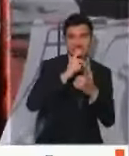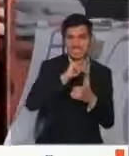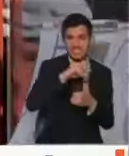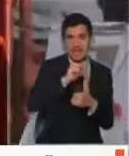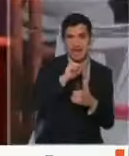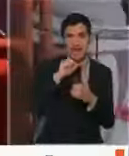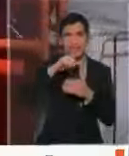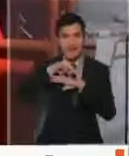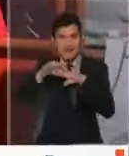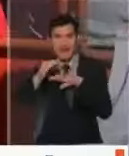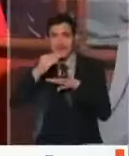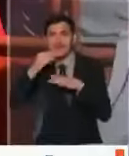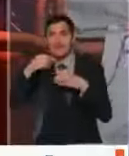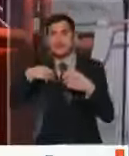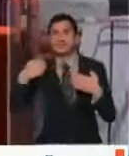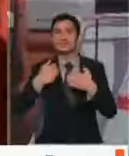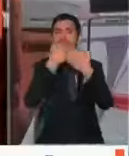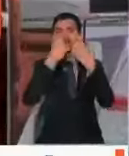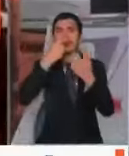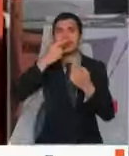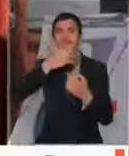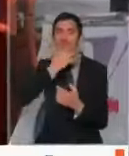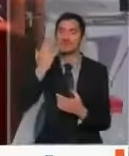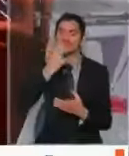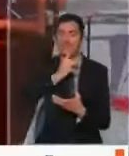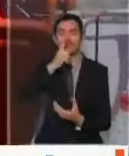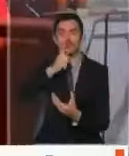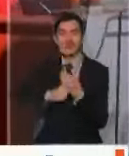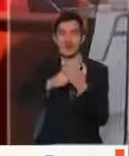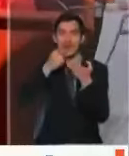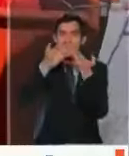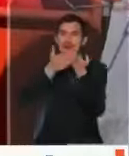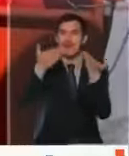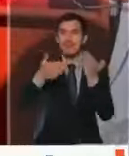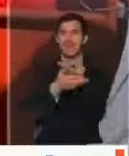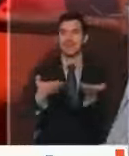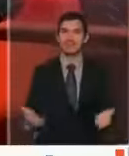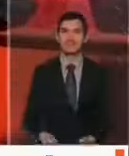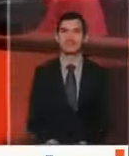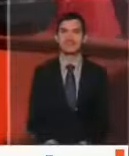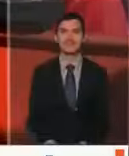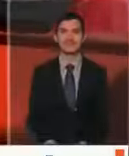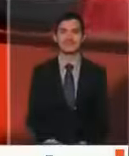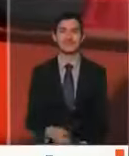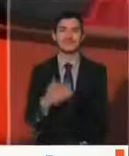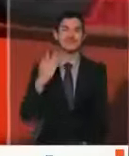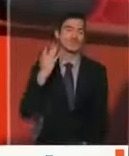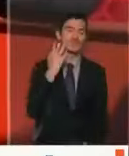por este rico choripán. Esto es para ustedes.